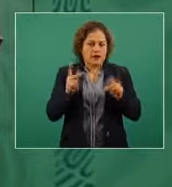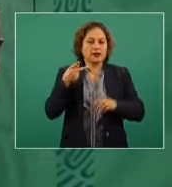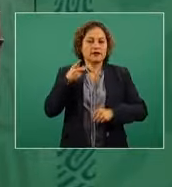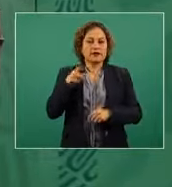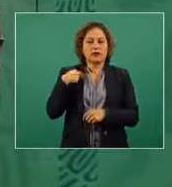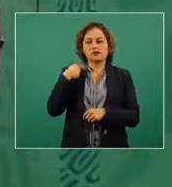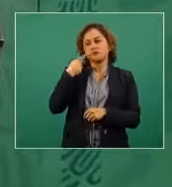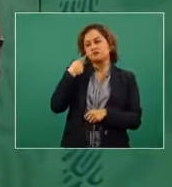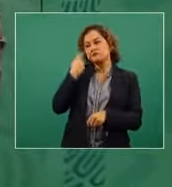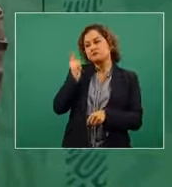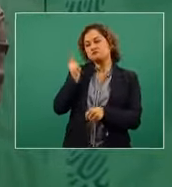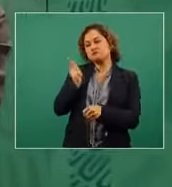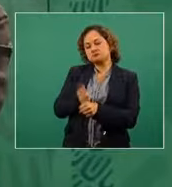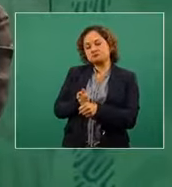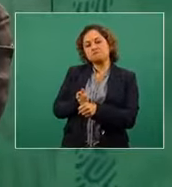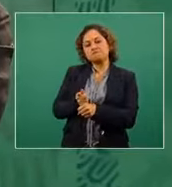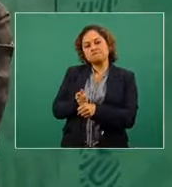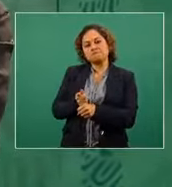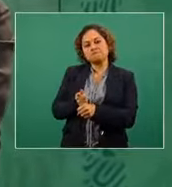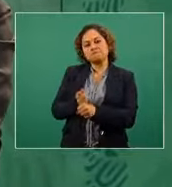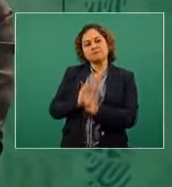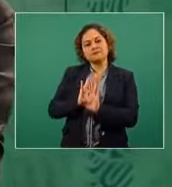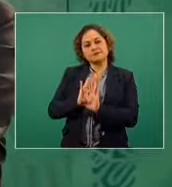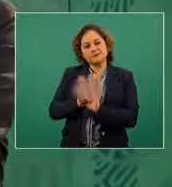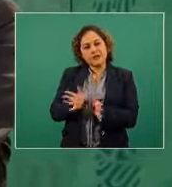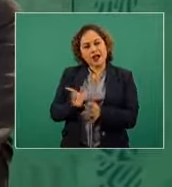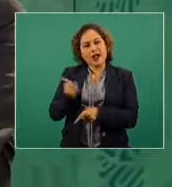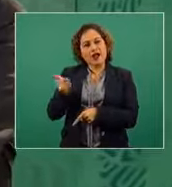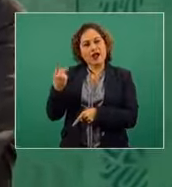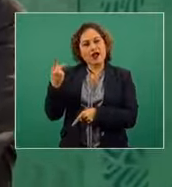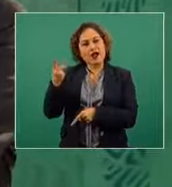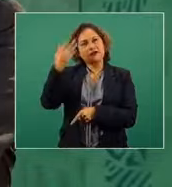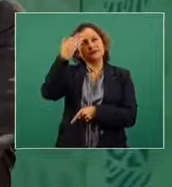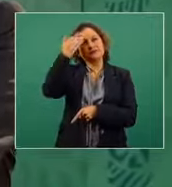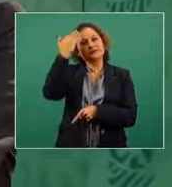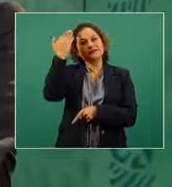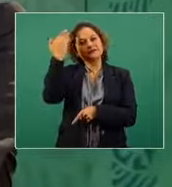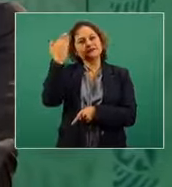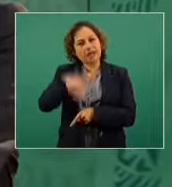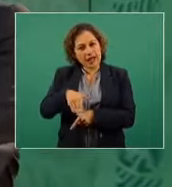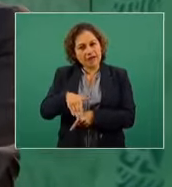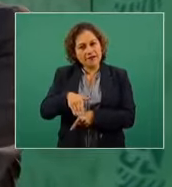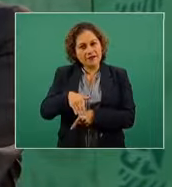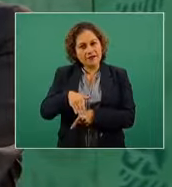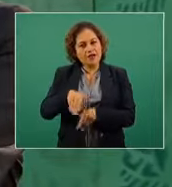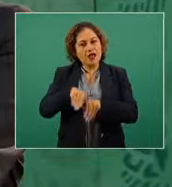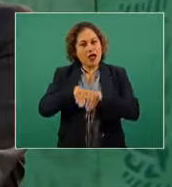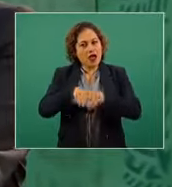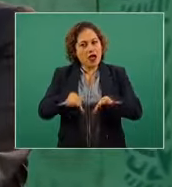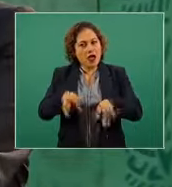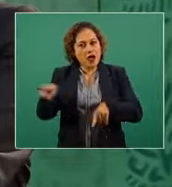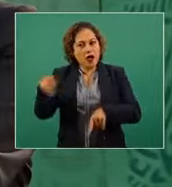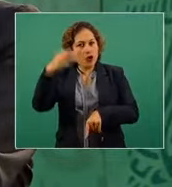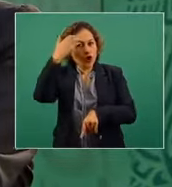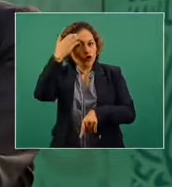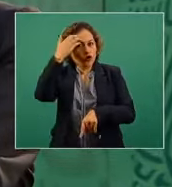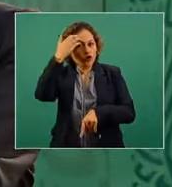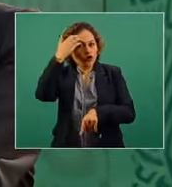transmisión, a mí lo que me interesa es el mensaje, ¿sí? Y no había yo